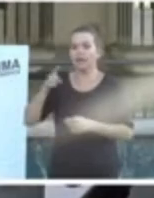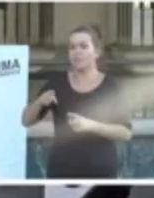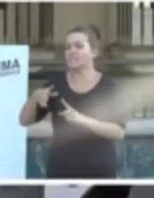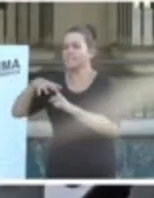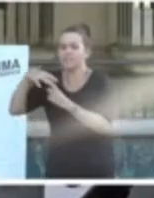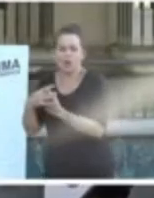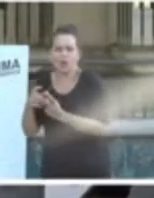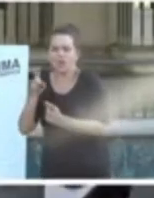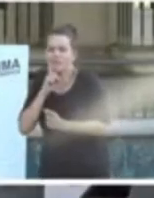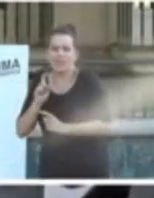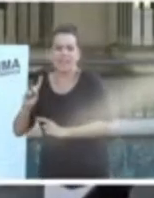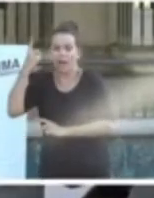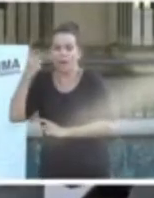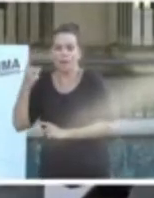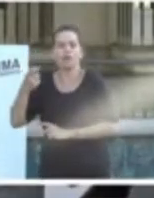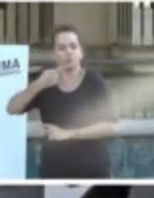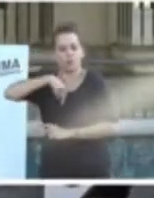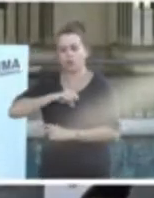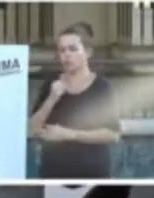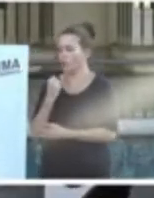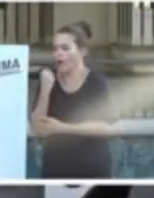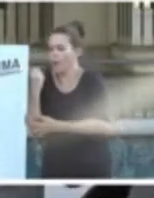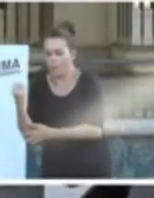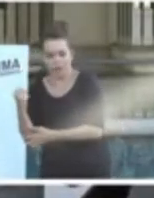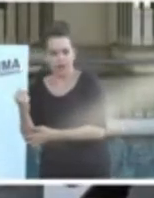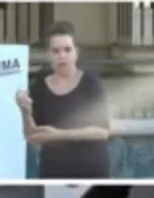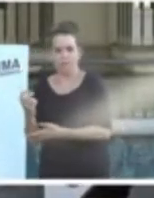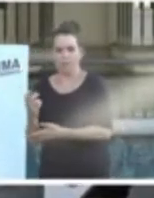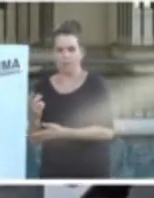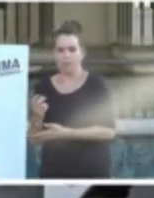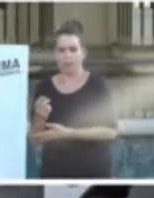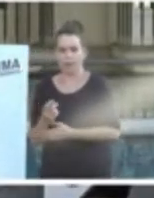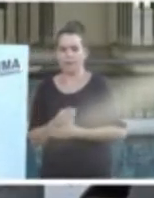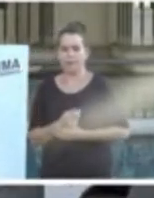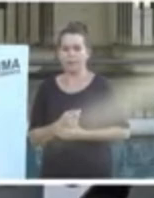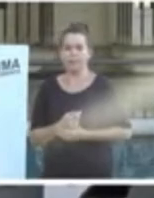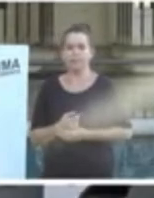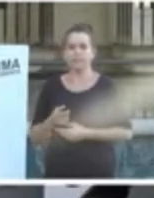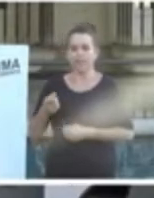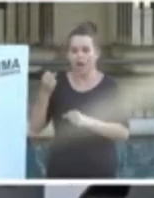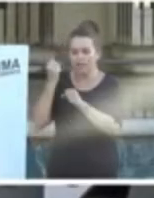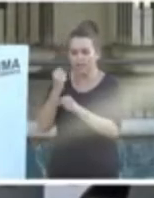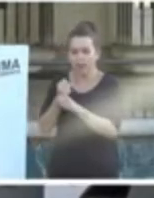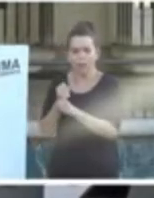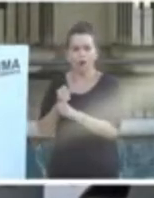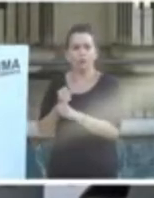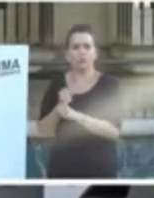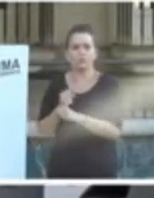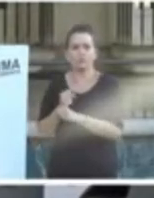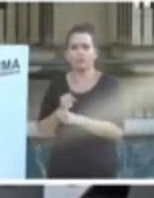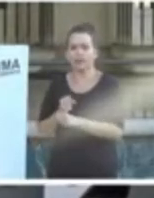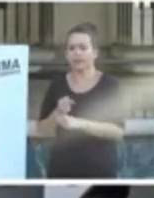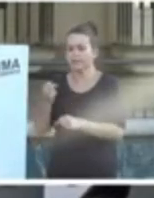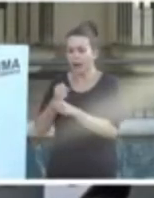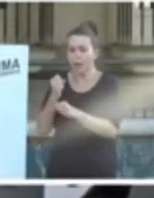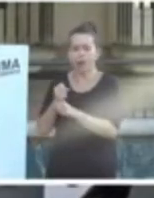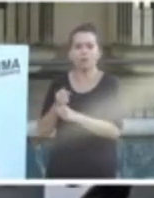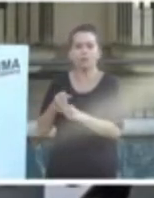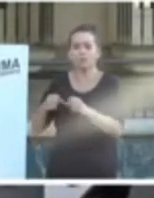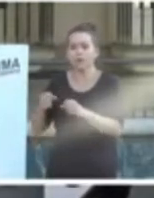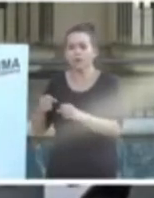qué hace la derecha mientras que nosotros y nosotras hemos garantizado empleo hemos conseguido apenas en dos años